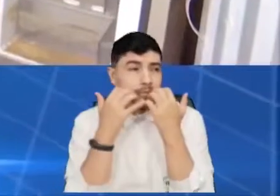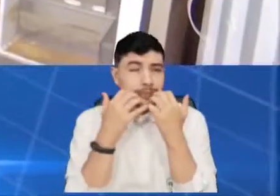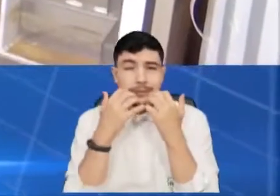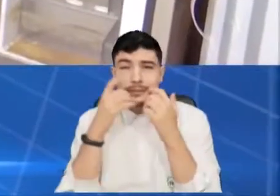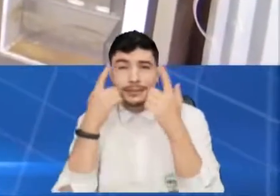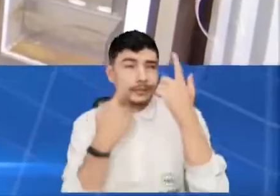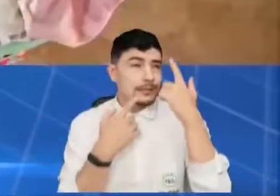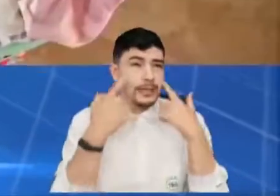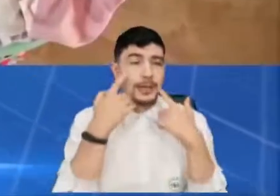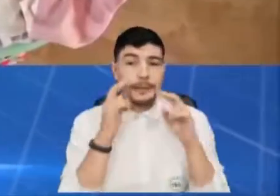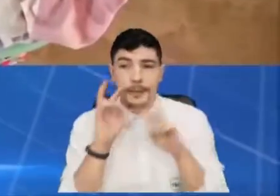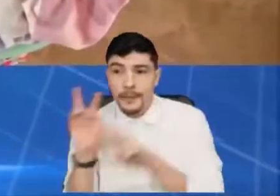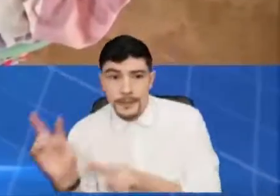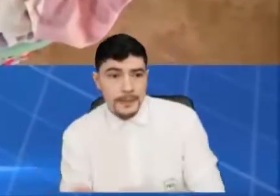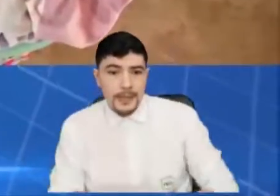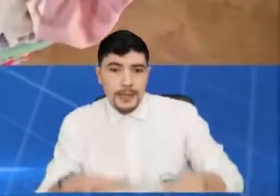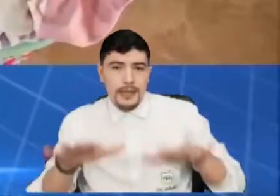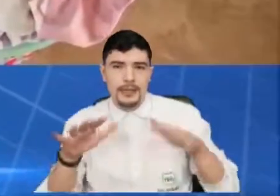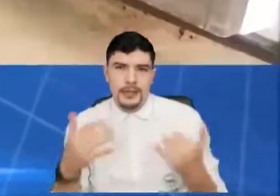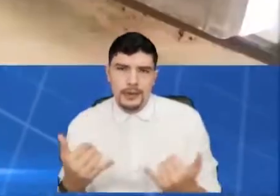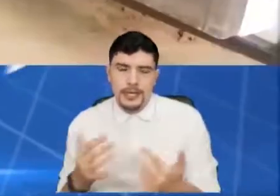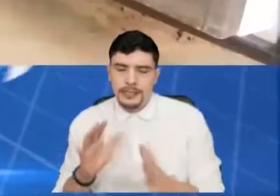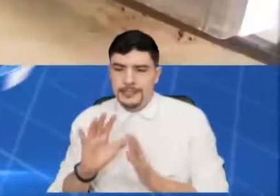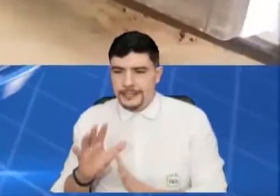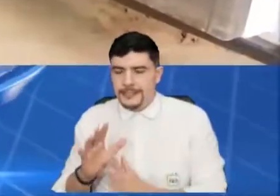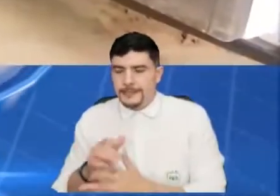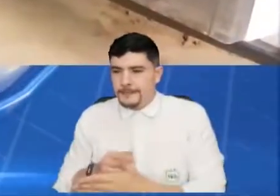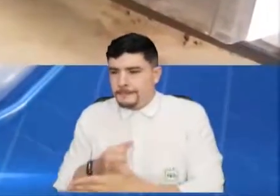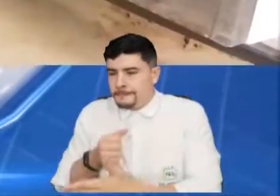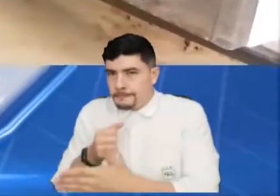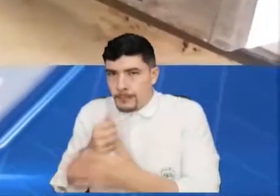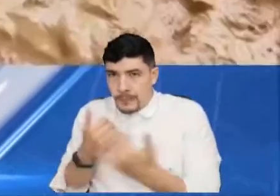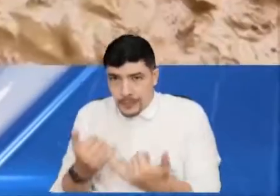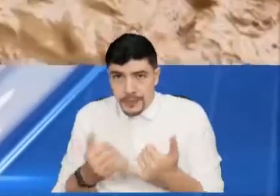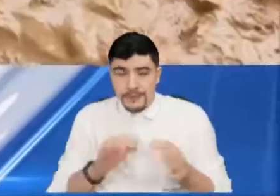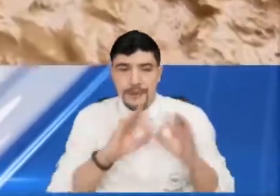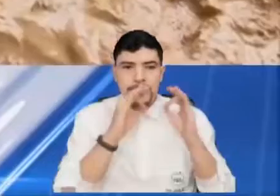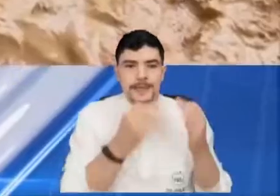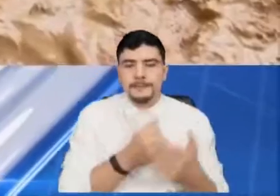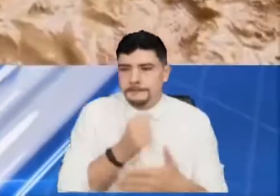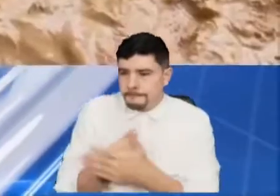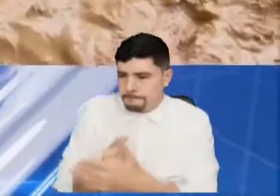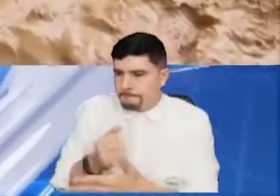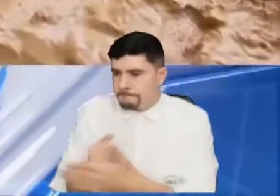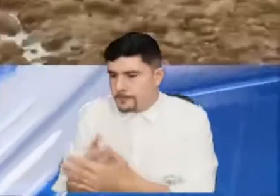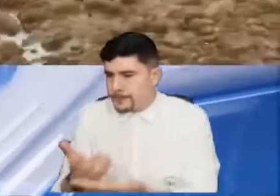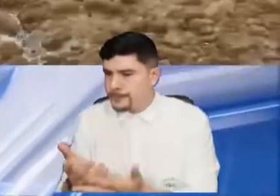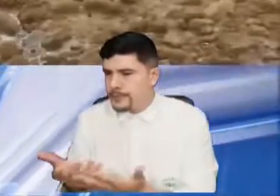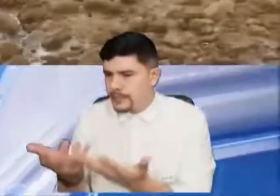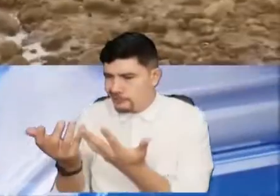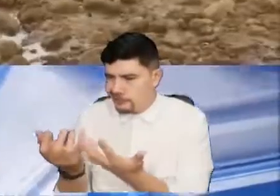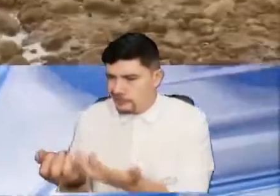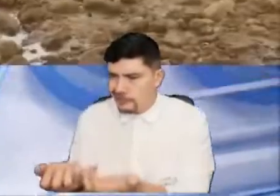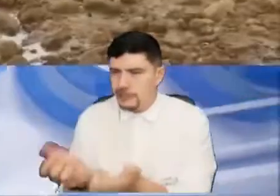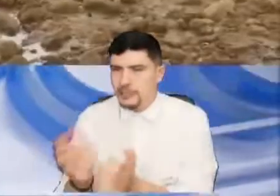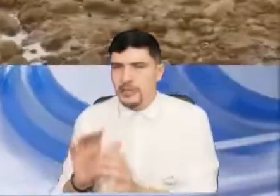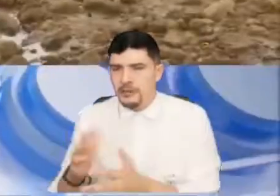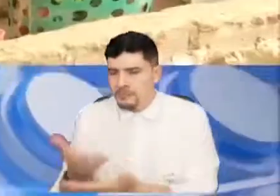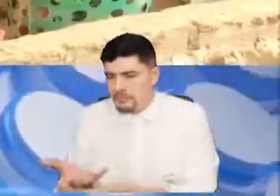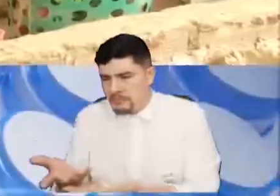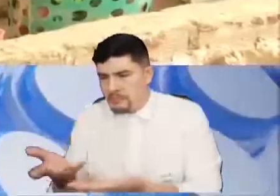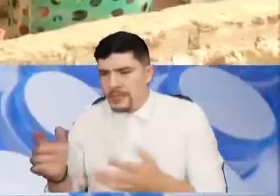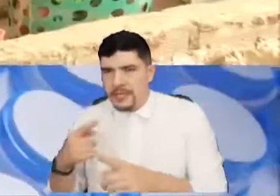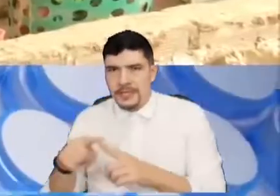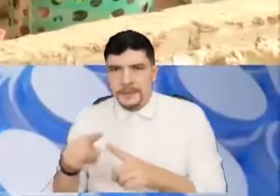ahora tratan de secar y salvar algunas de las cosas que resultaron afectadas en medio de las fuertes lluvias que se han registrado en la zona